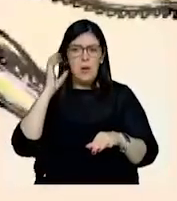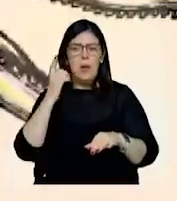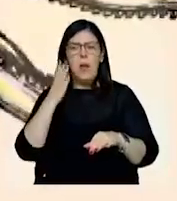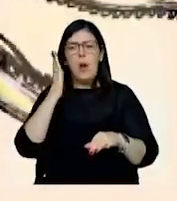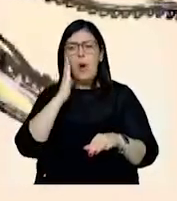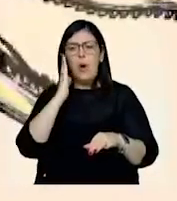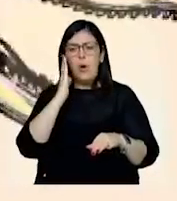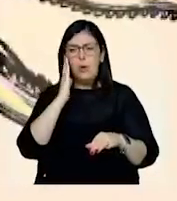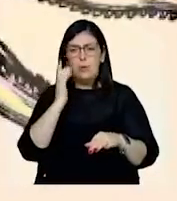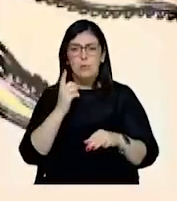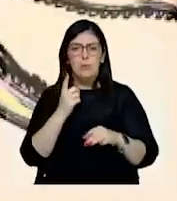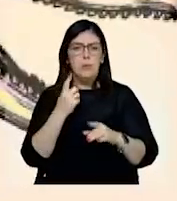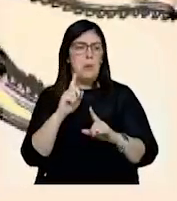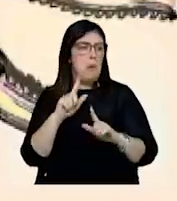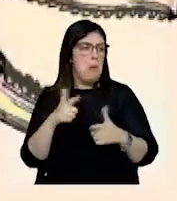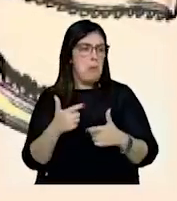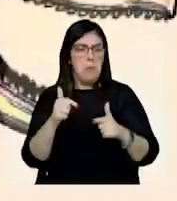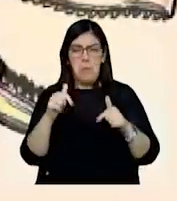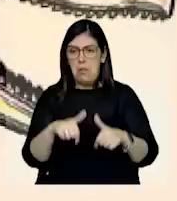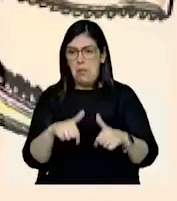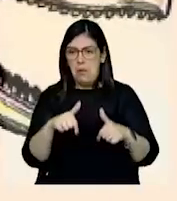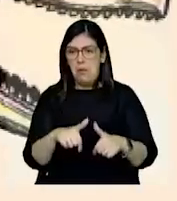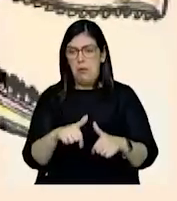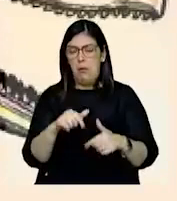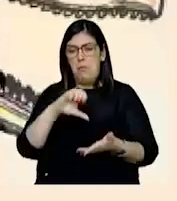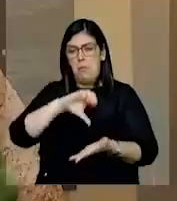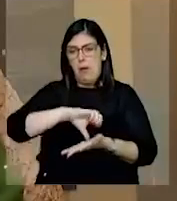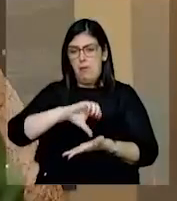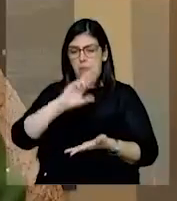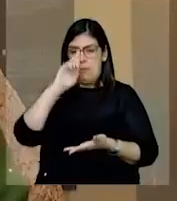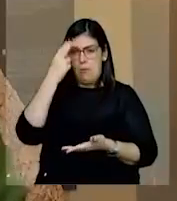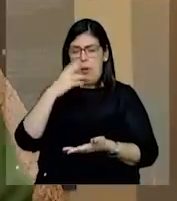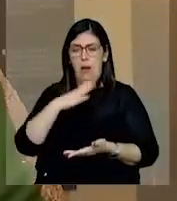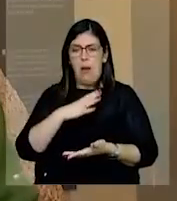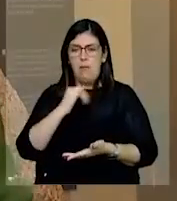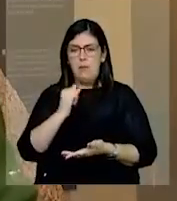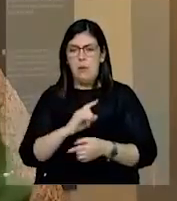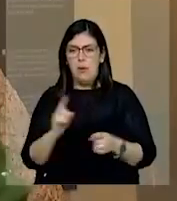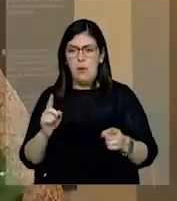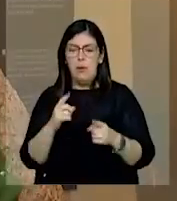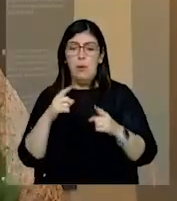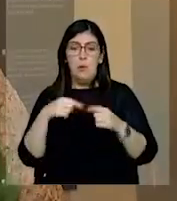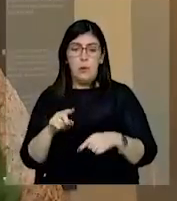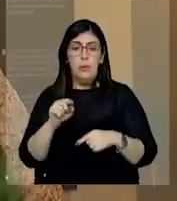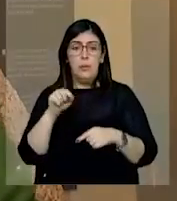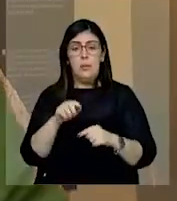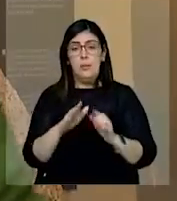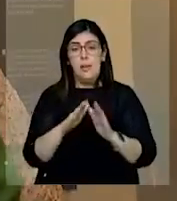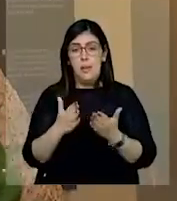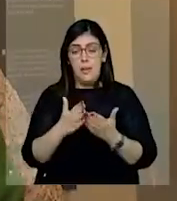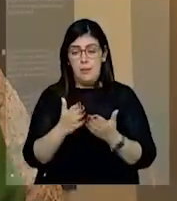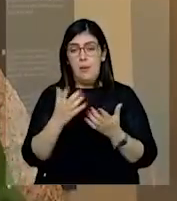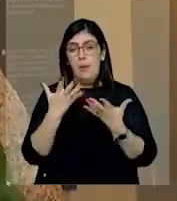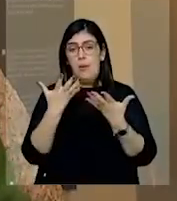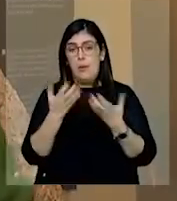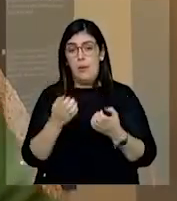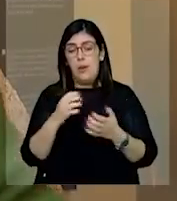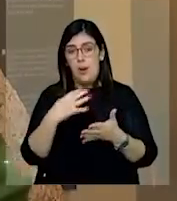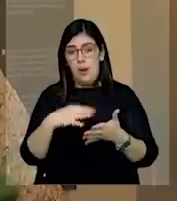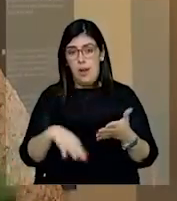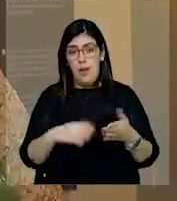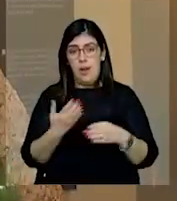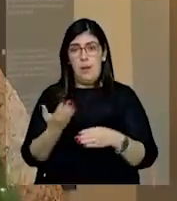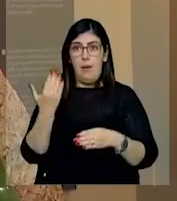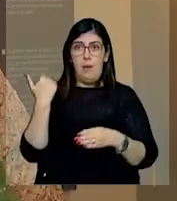muchas veces no tenemos sobre lo que había en nuestro país. Entonces este es un poco el libro que a mí me hubiera gustado leer cuando yo era chico y espero que ayude